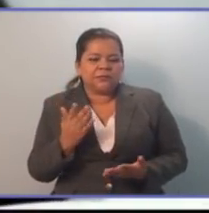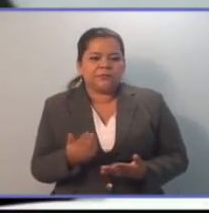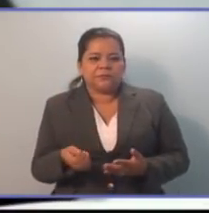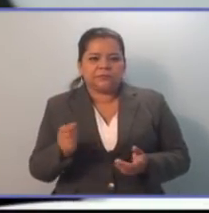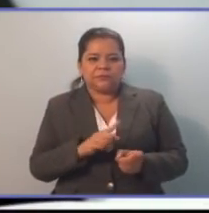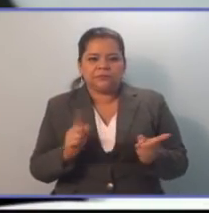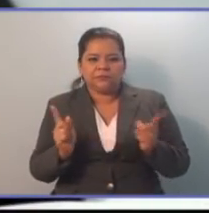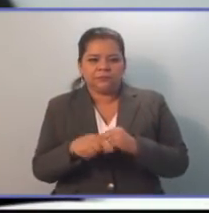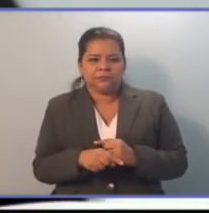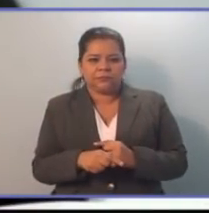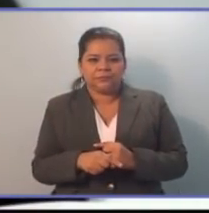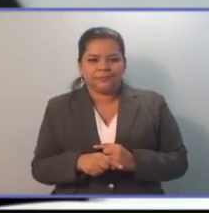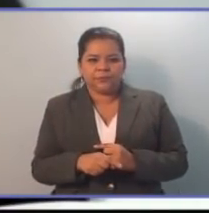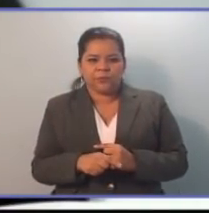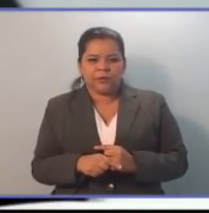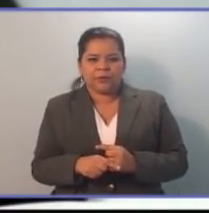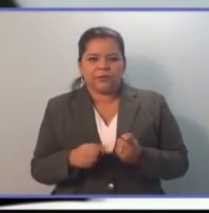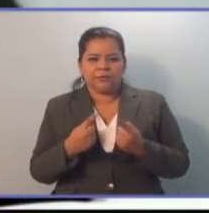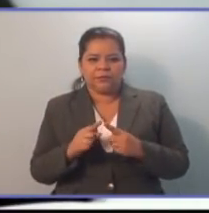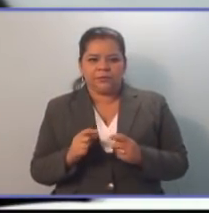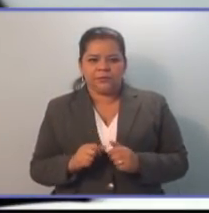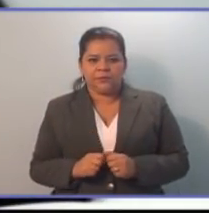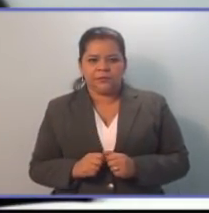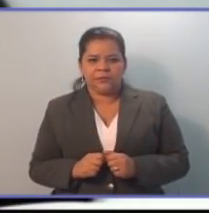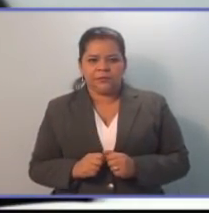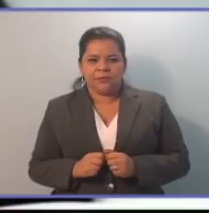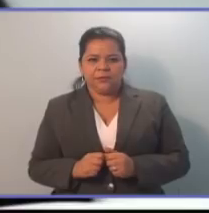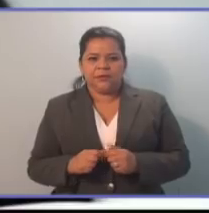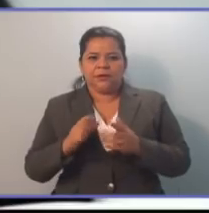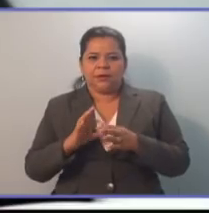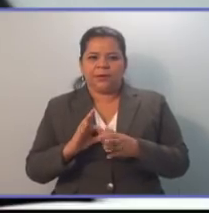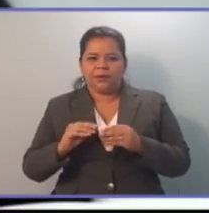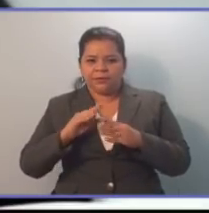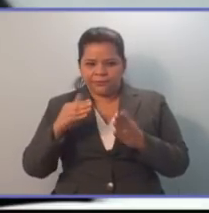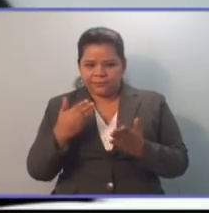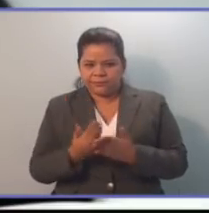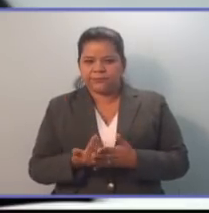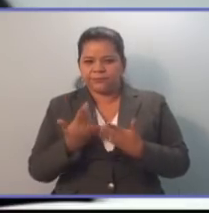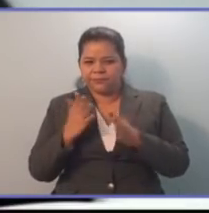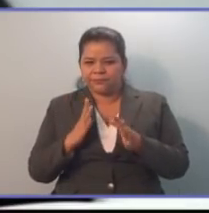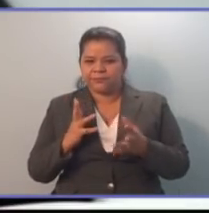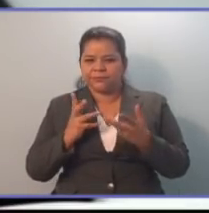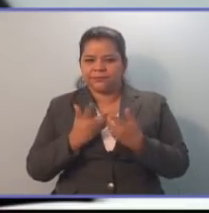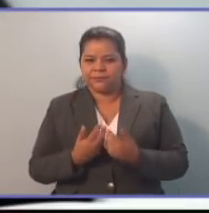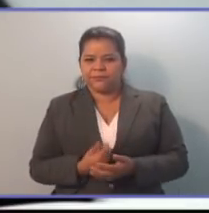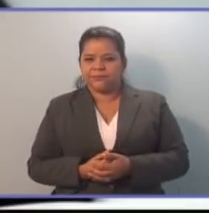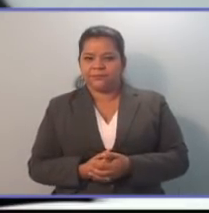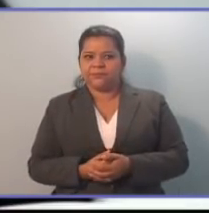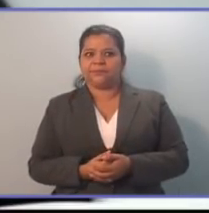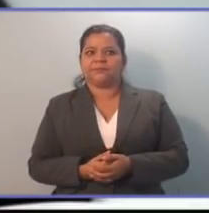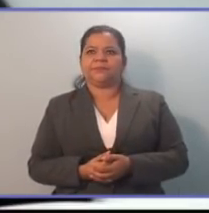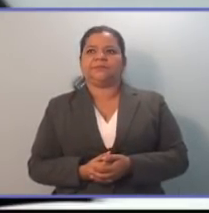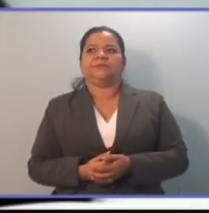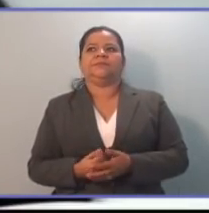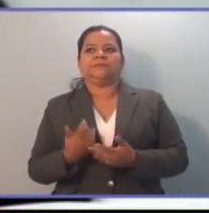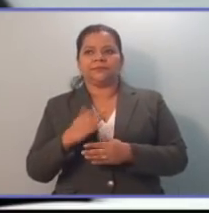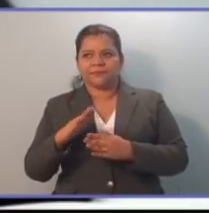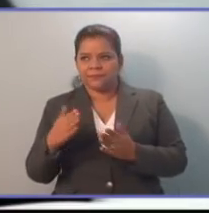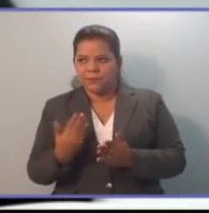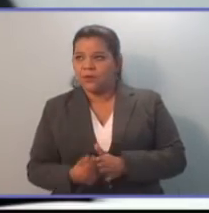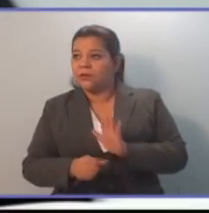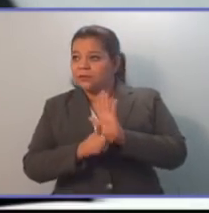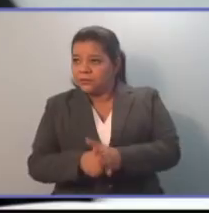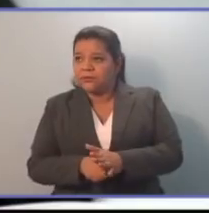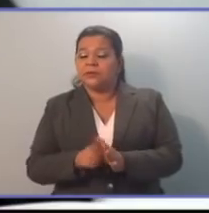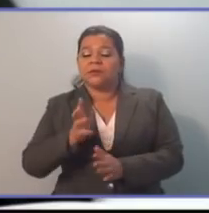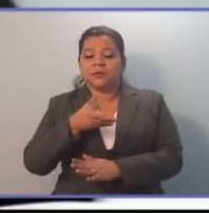completamente toda la actividad de ese funcionario. Y viene la queja hacia mi persona y la exigencia que